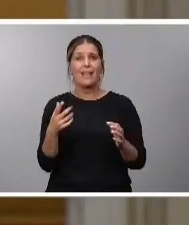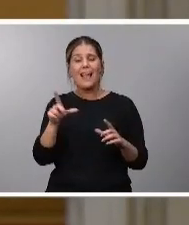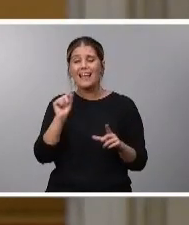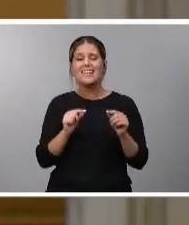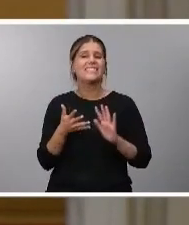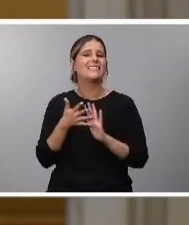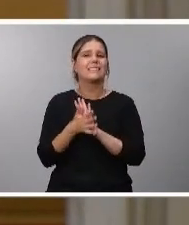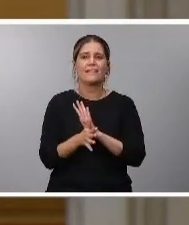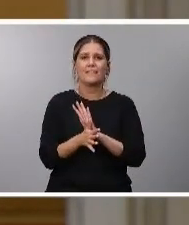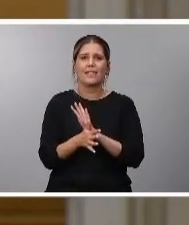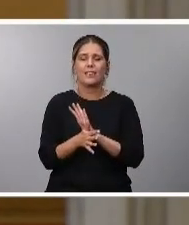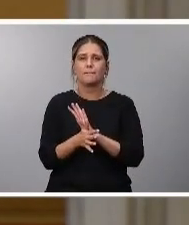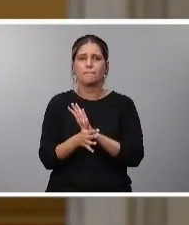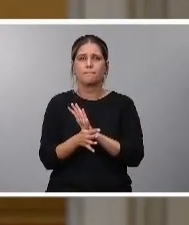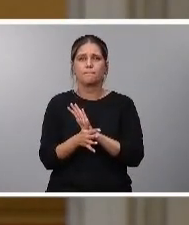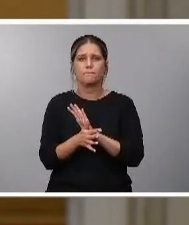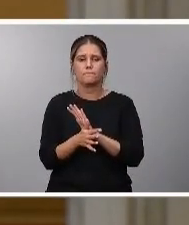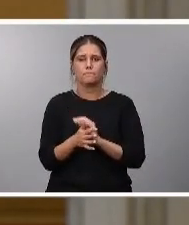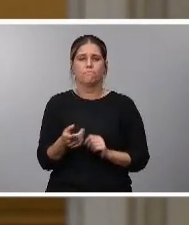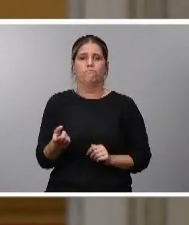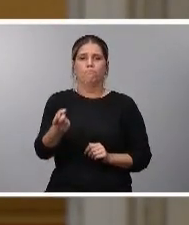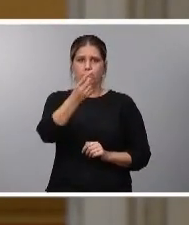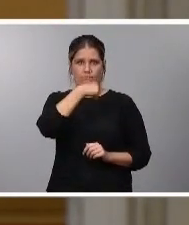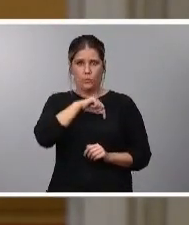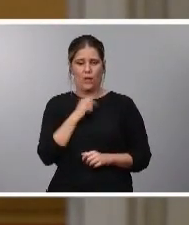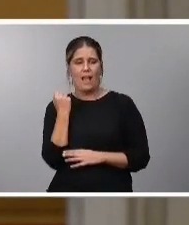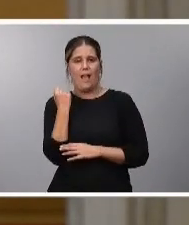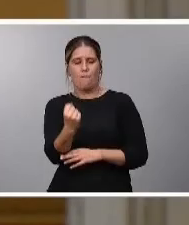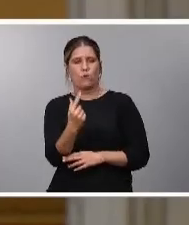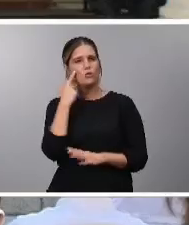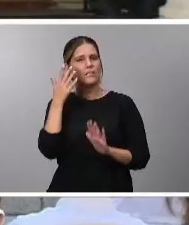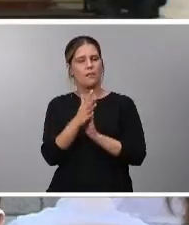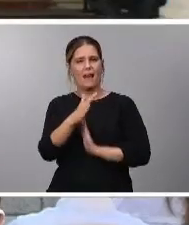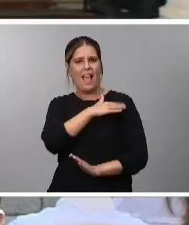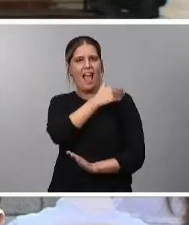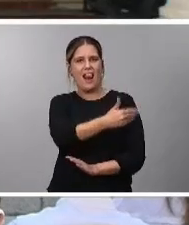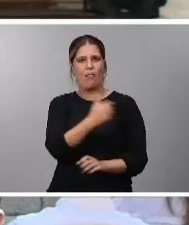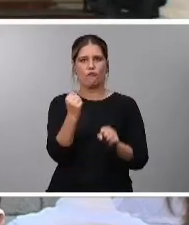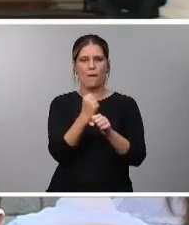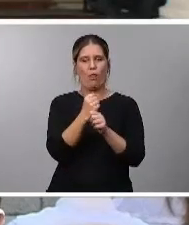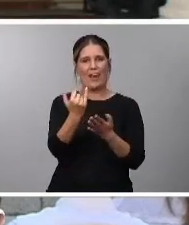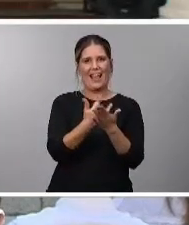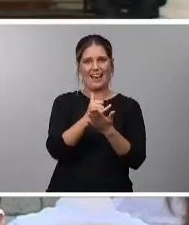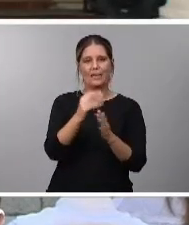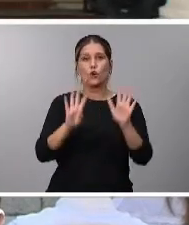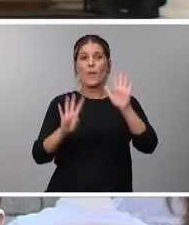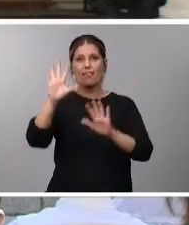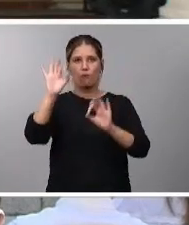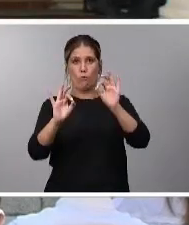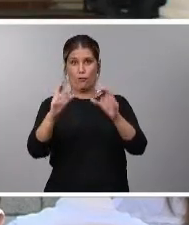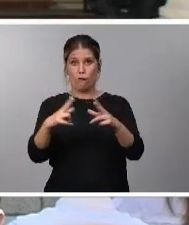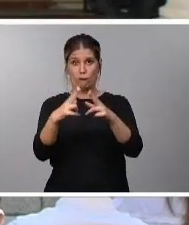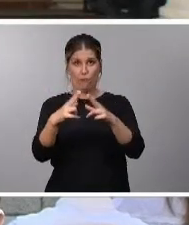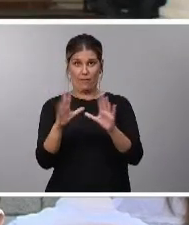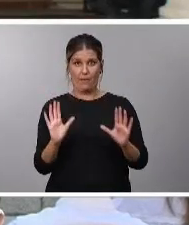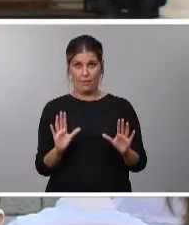bueno pues nos situemos del lado de la clase media trabajadora de ese 95 por ciento de nuestra sociedad y por tanto bueno